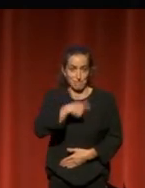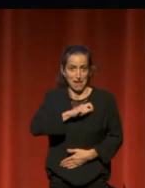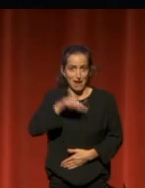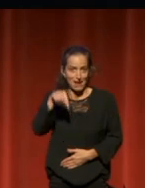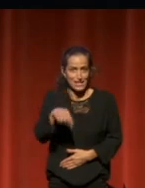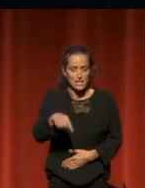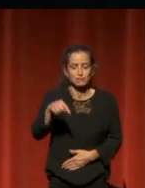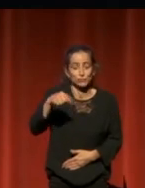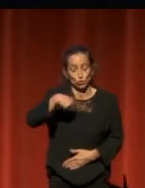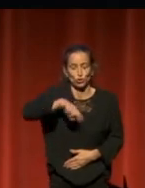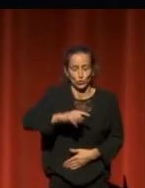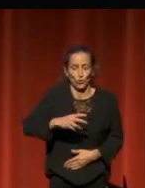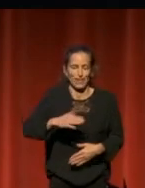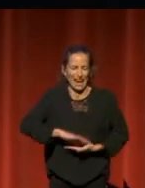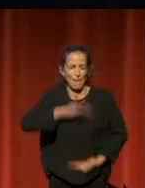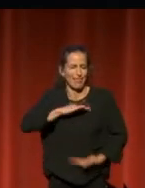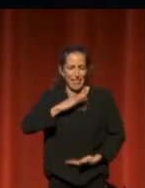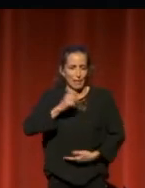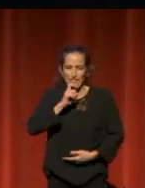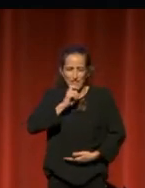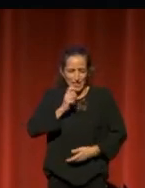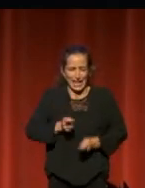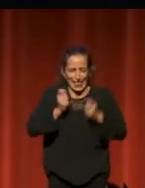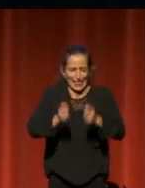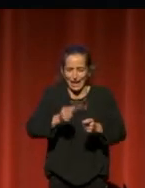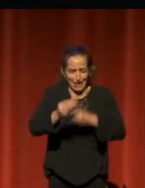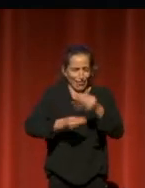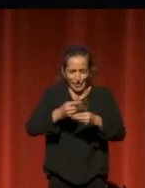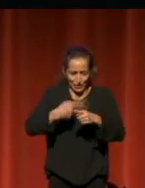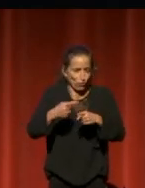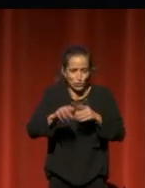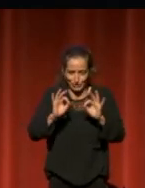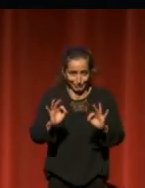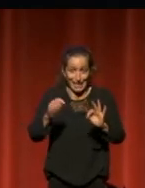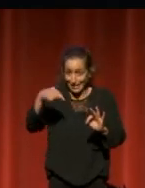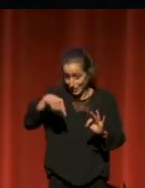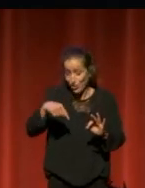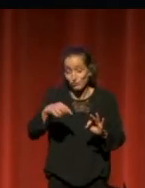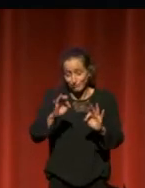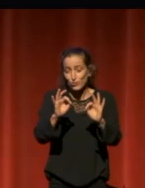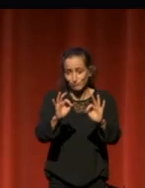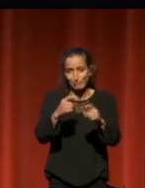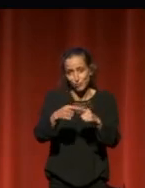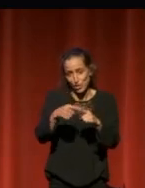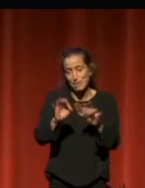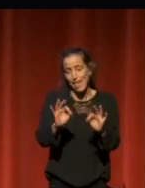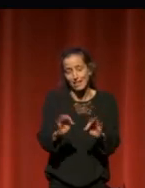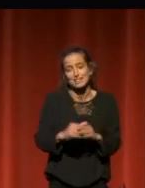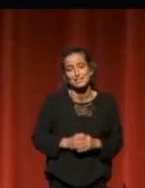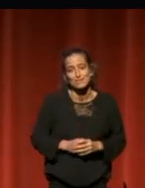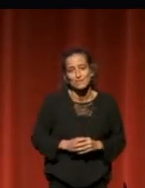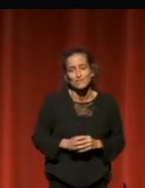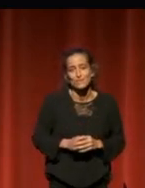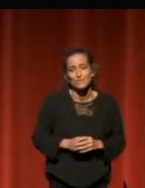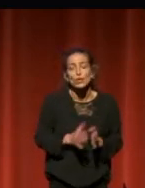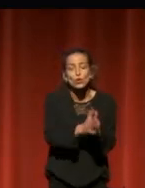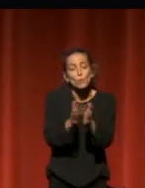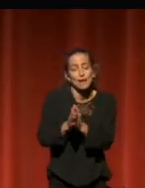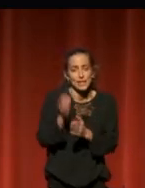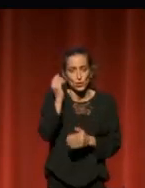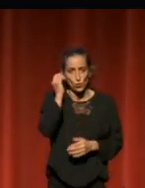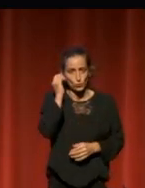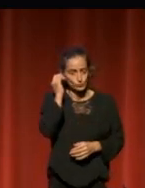muy complicadas y esta es una de ellas, ¿no? Cuando hablas con compañeros